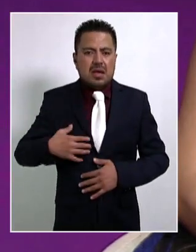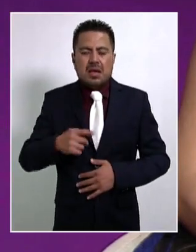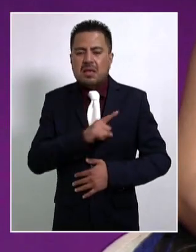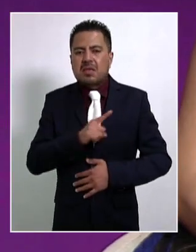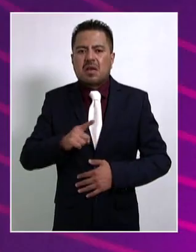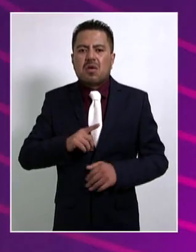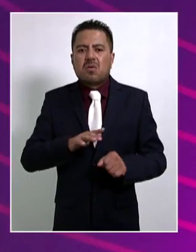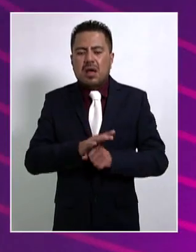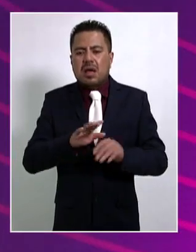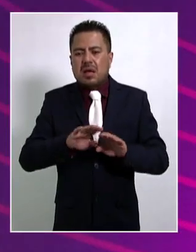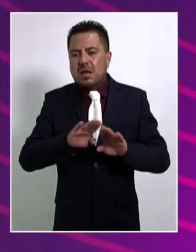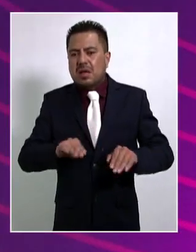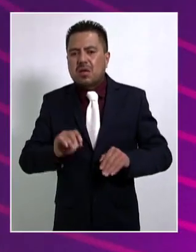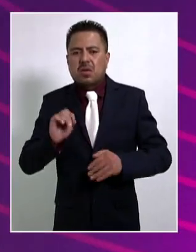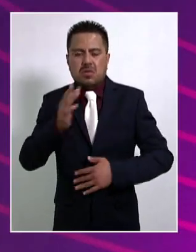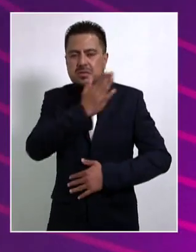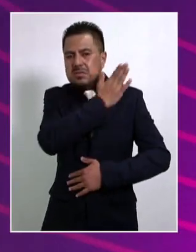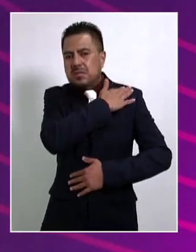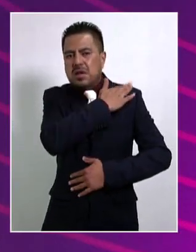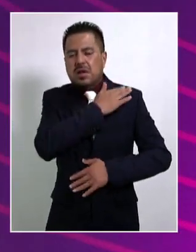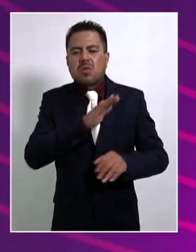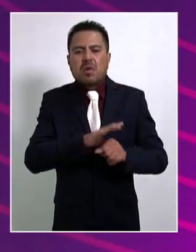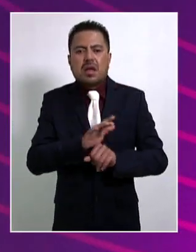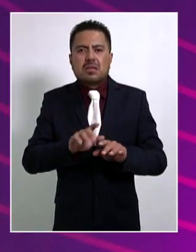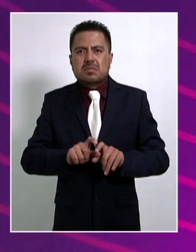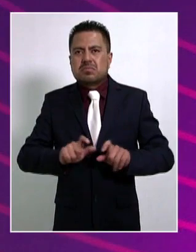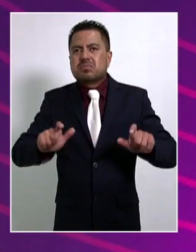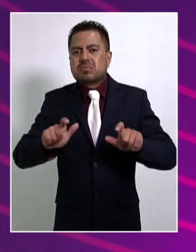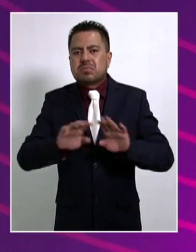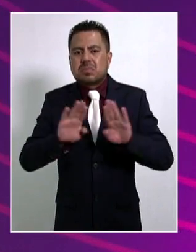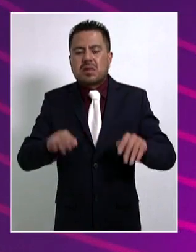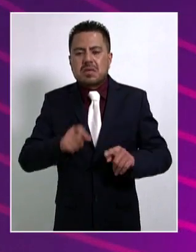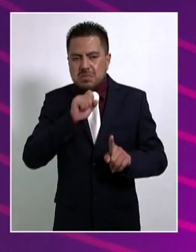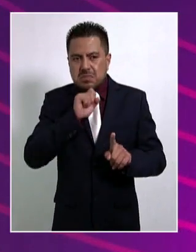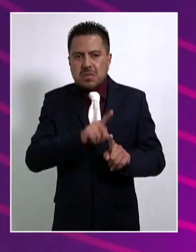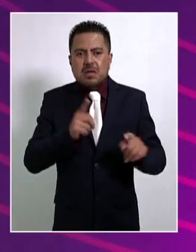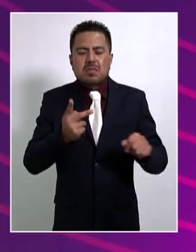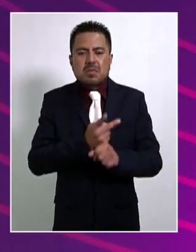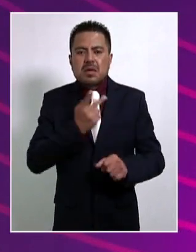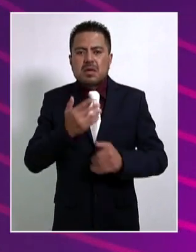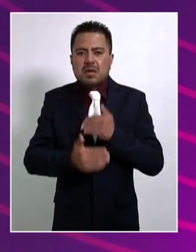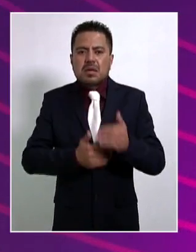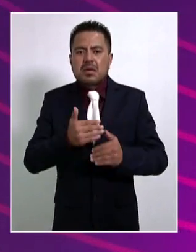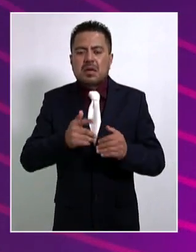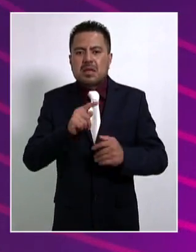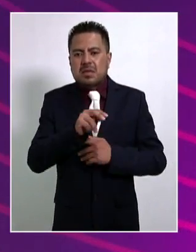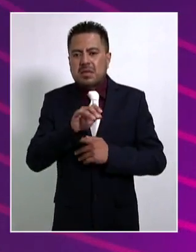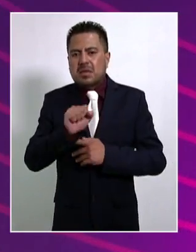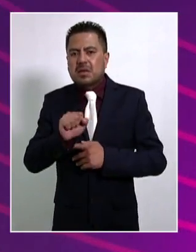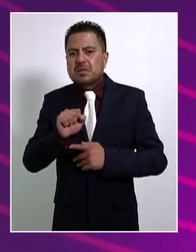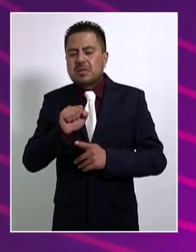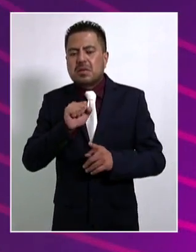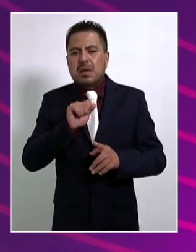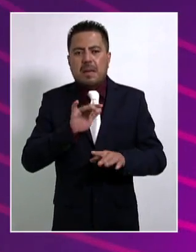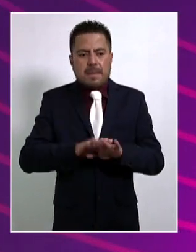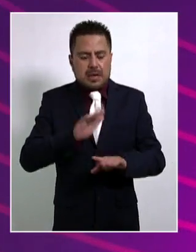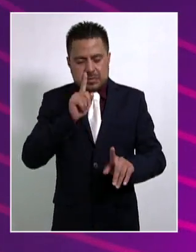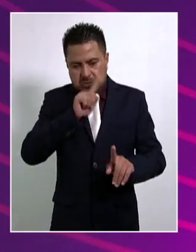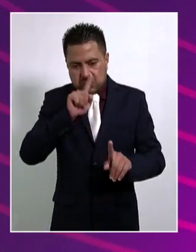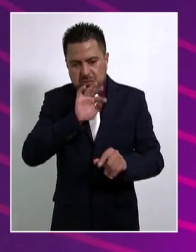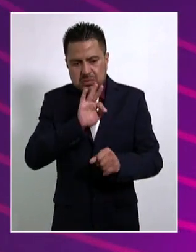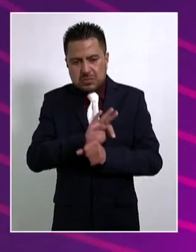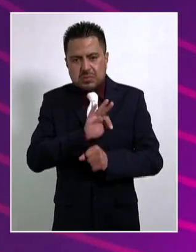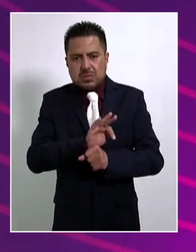de tal talla o tu espalda debe de ser de tal tamaño. Lo mismo sucede con las personas trans, un poquito más orientado